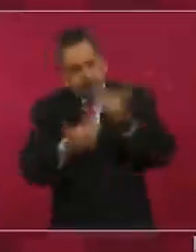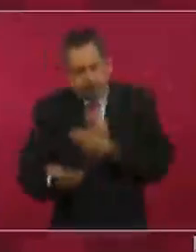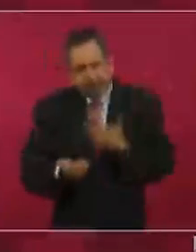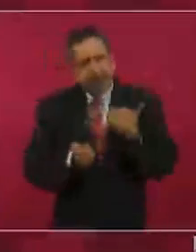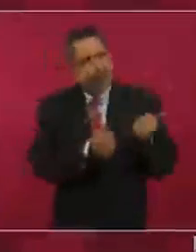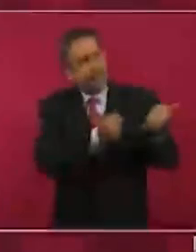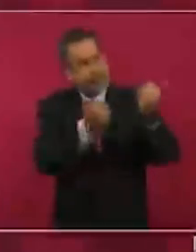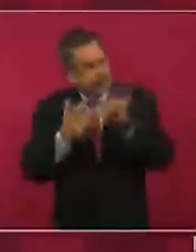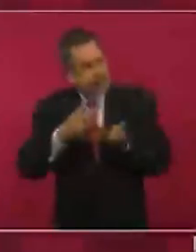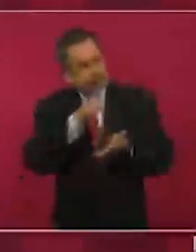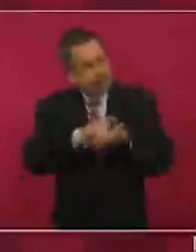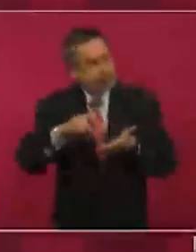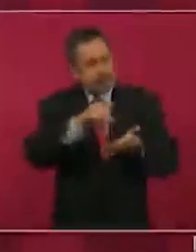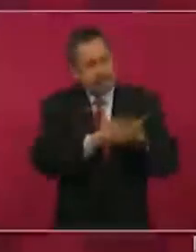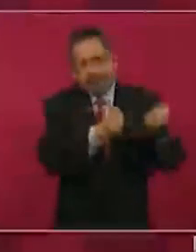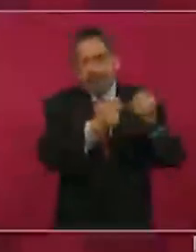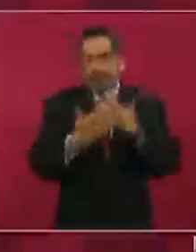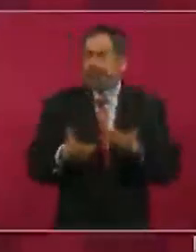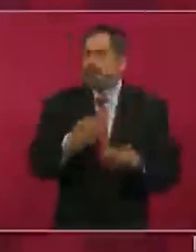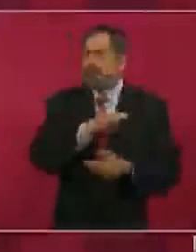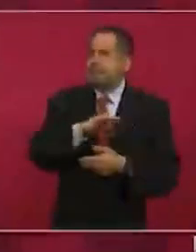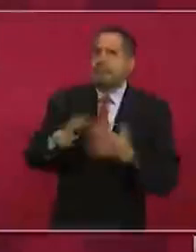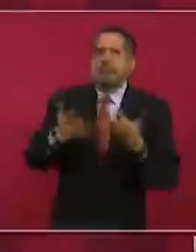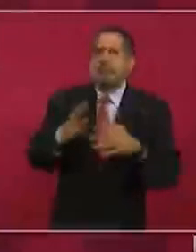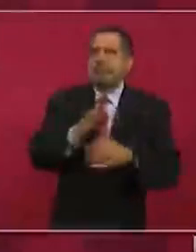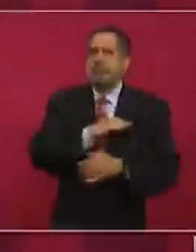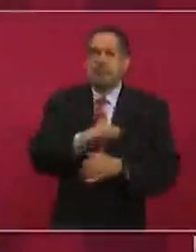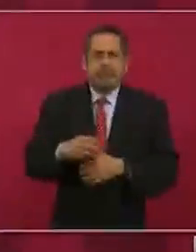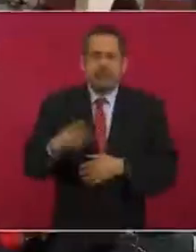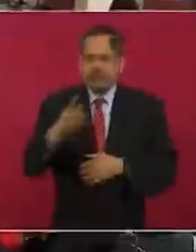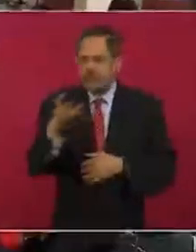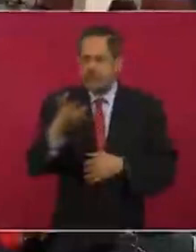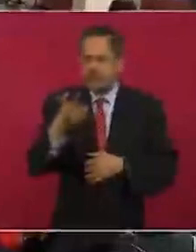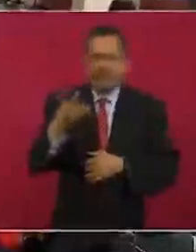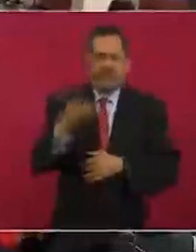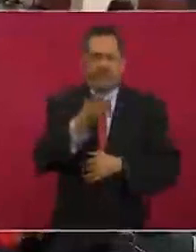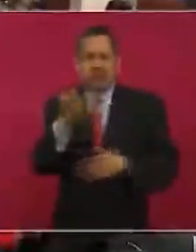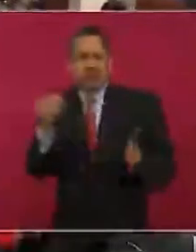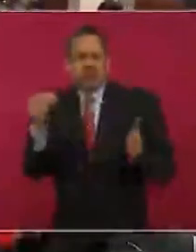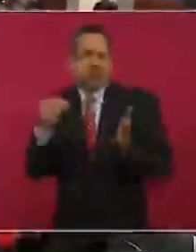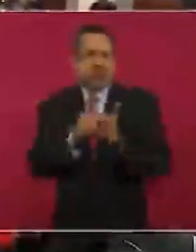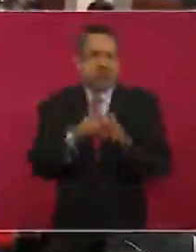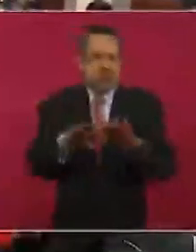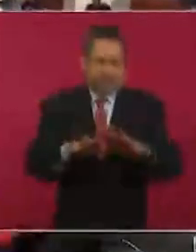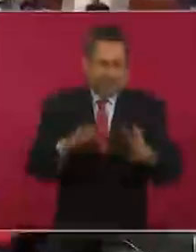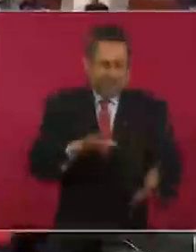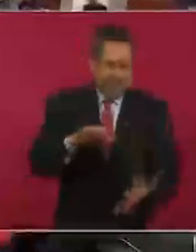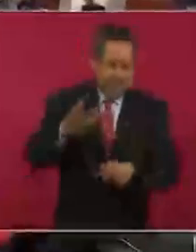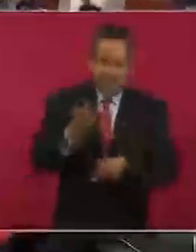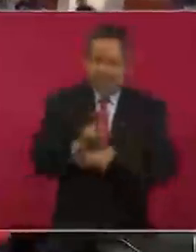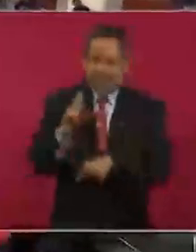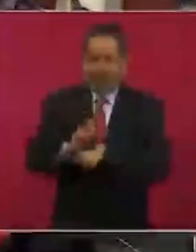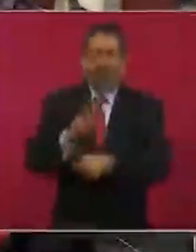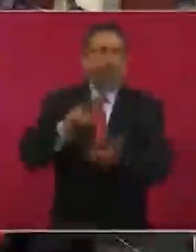debemos estar comprando como 300, 400 mil barriles diarios